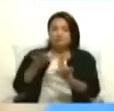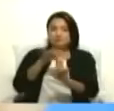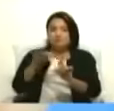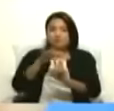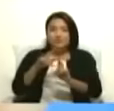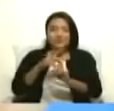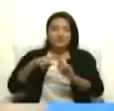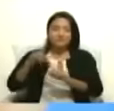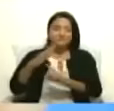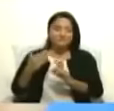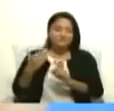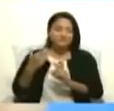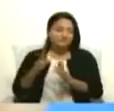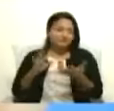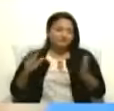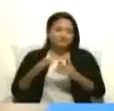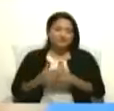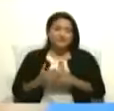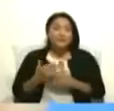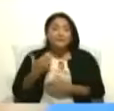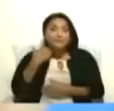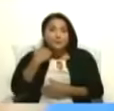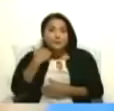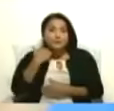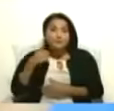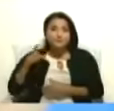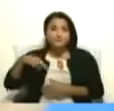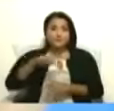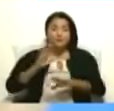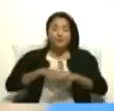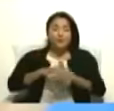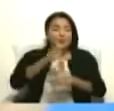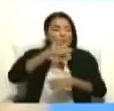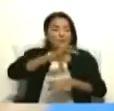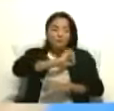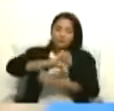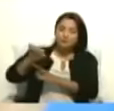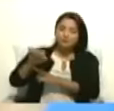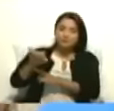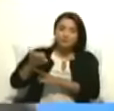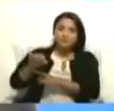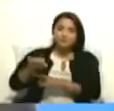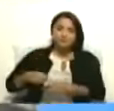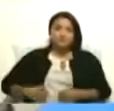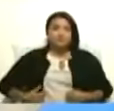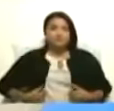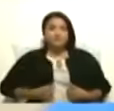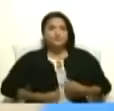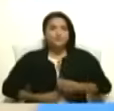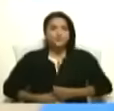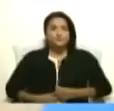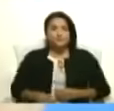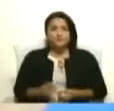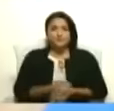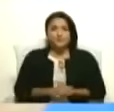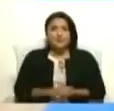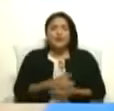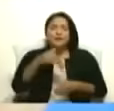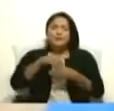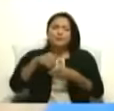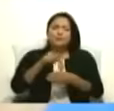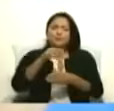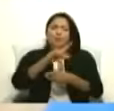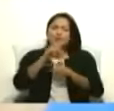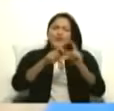chocado con la inmensa determinación que tiene el pueblo de Venezuela que no es vinculante bueno y si no es vinculante porque la